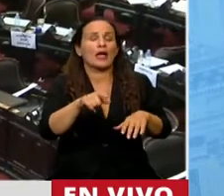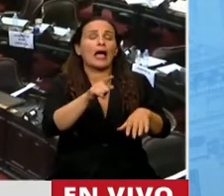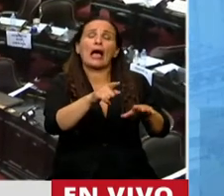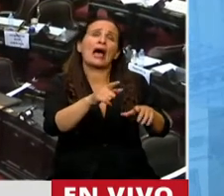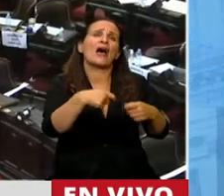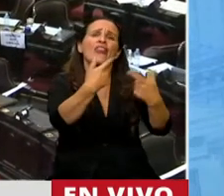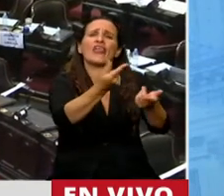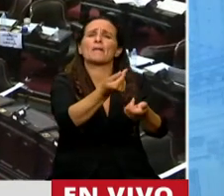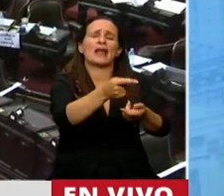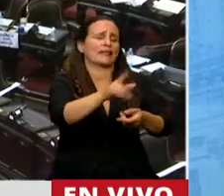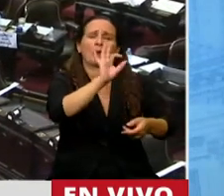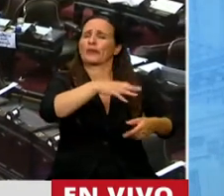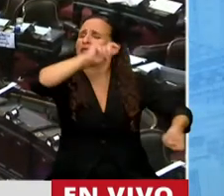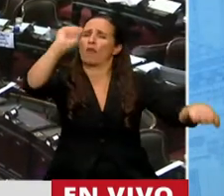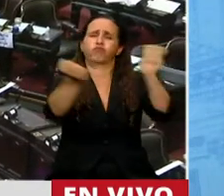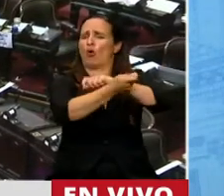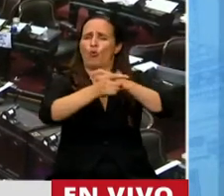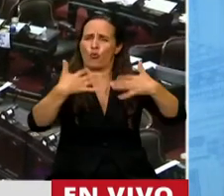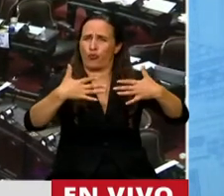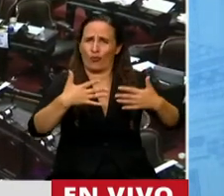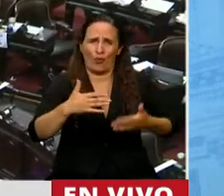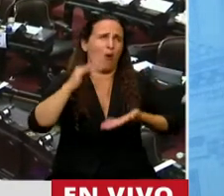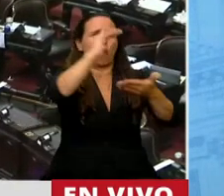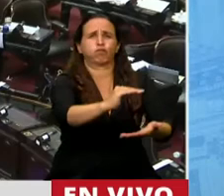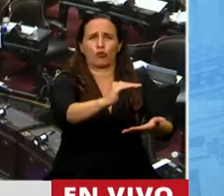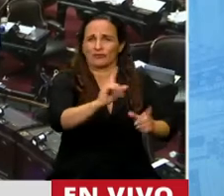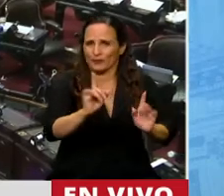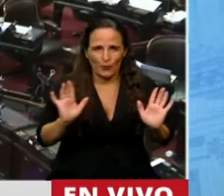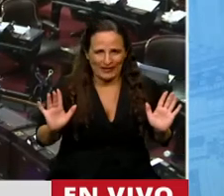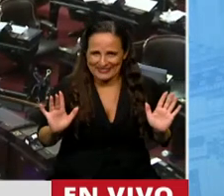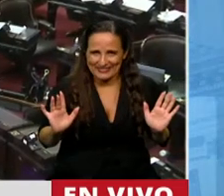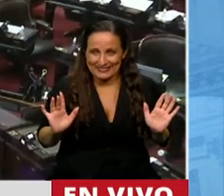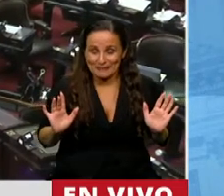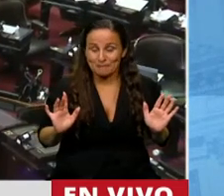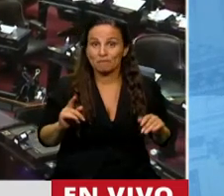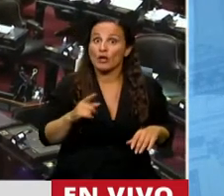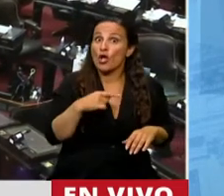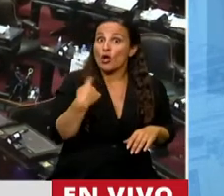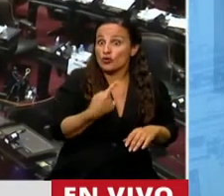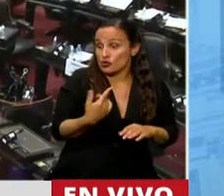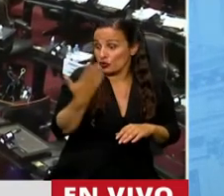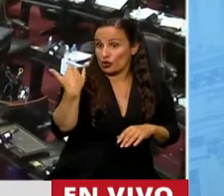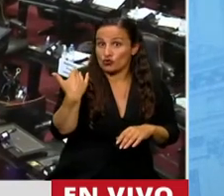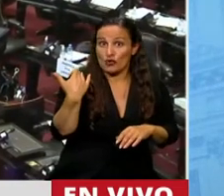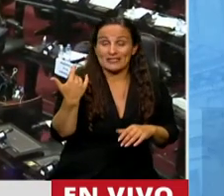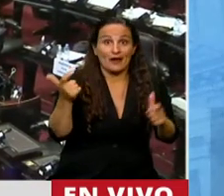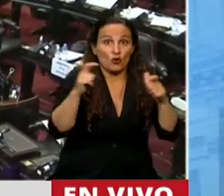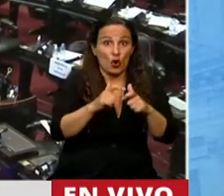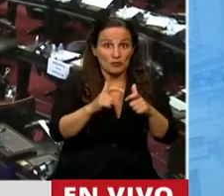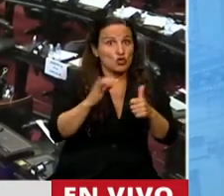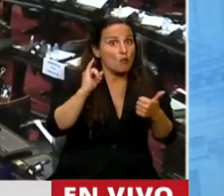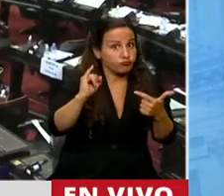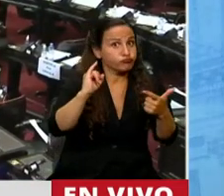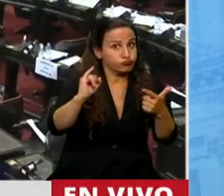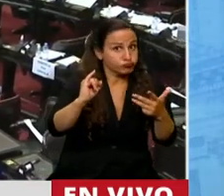la vida de nadie. Entonces, nosotros hicimos estas observaciones ayer en la comisión,